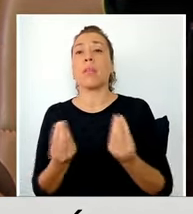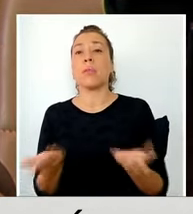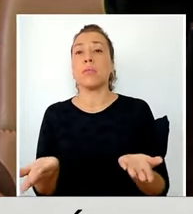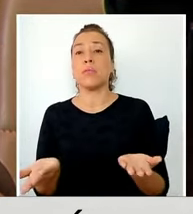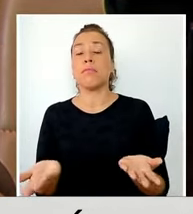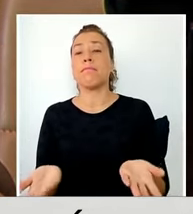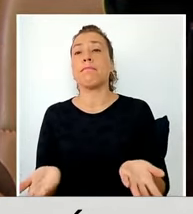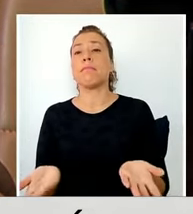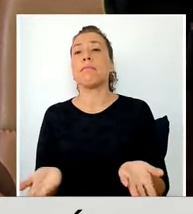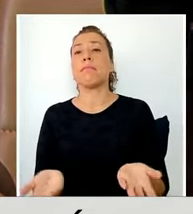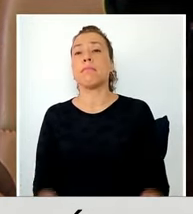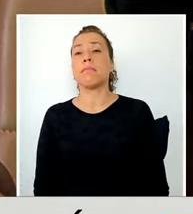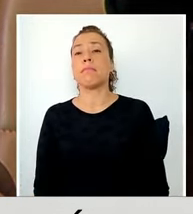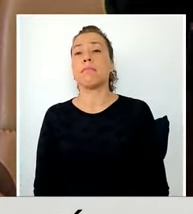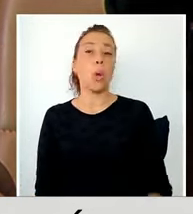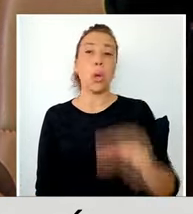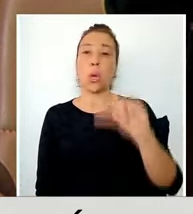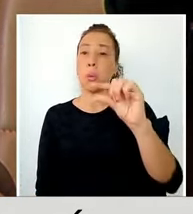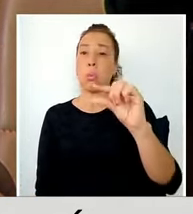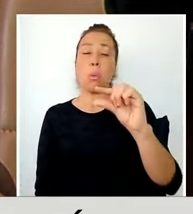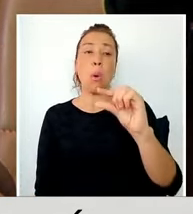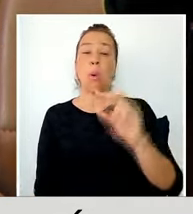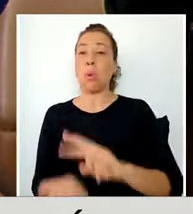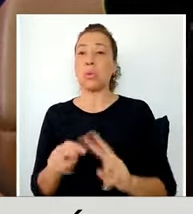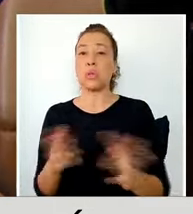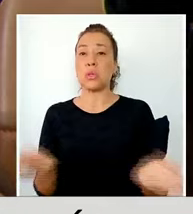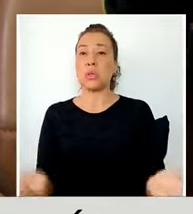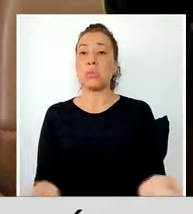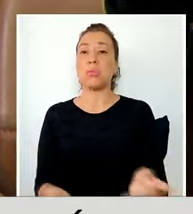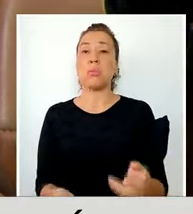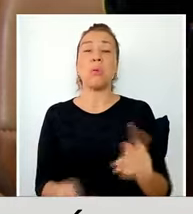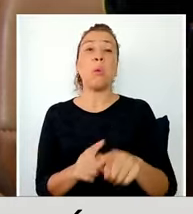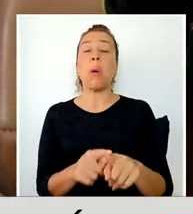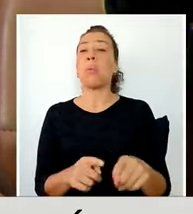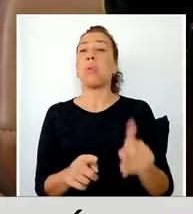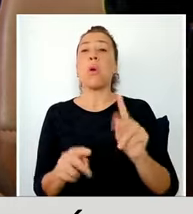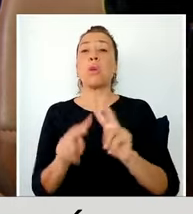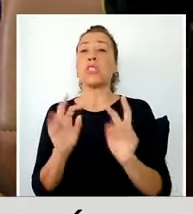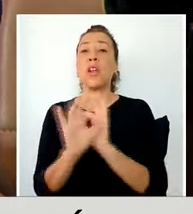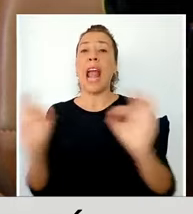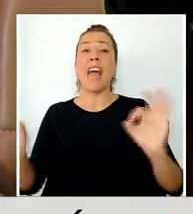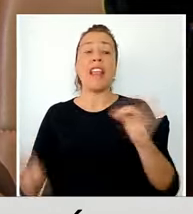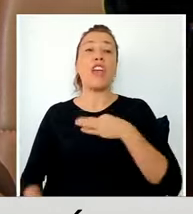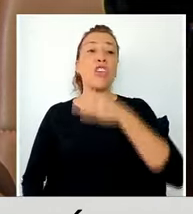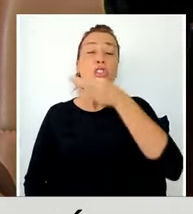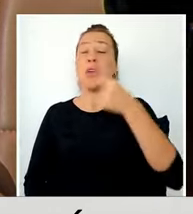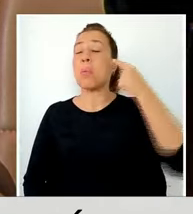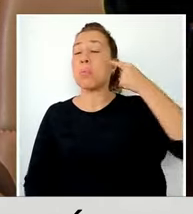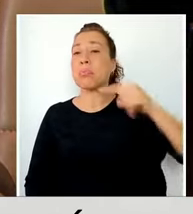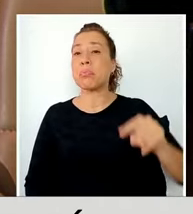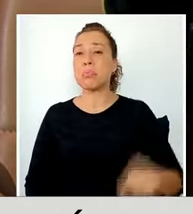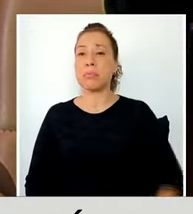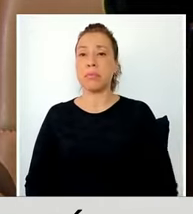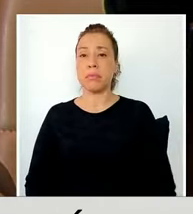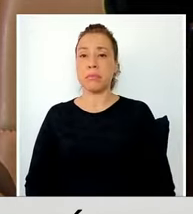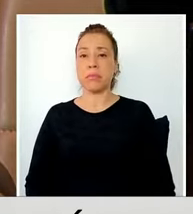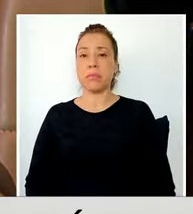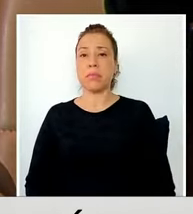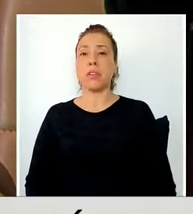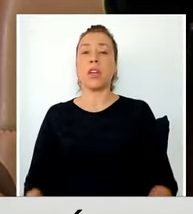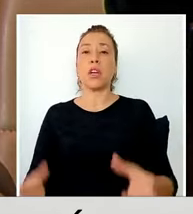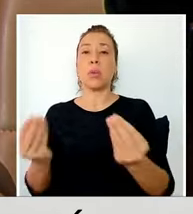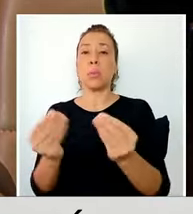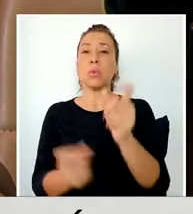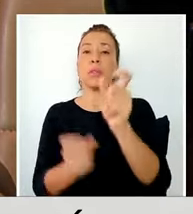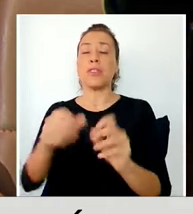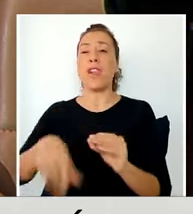poco de ello no se hizo caso omiso a lo que mencioné aquí y a lo que mucha gente advirtió